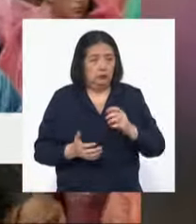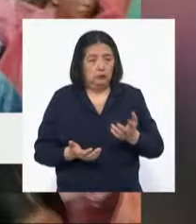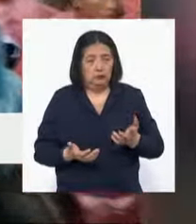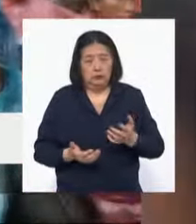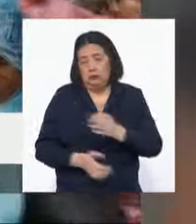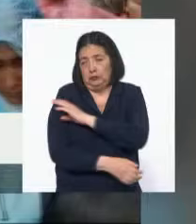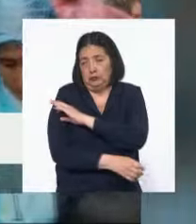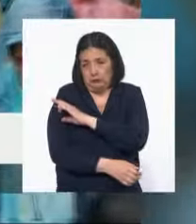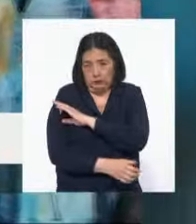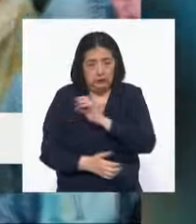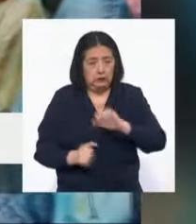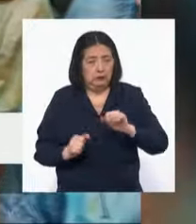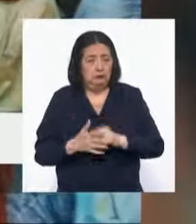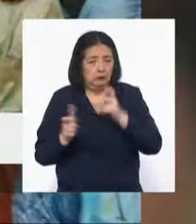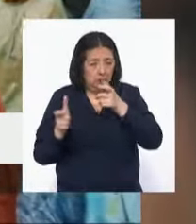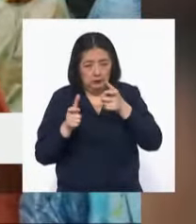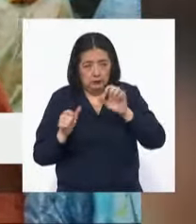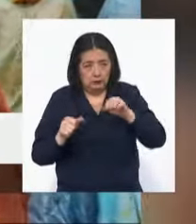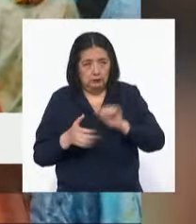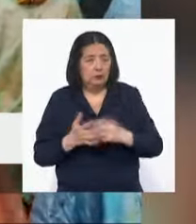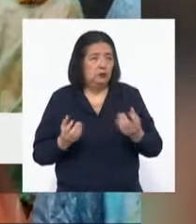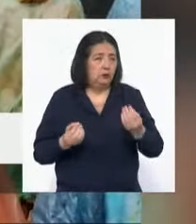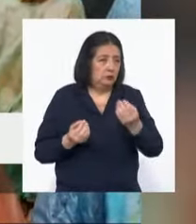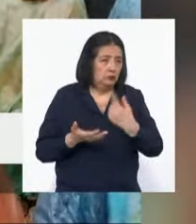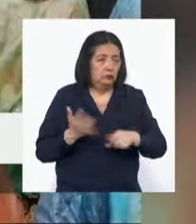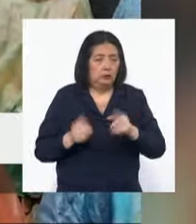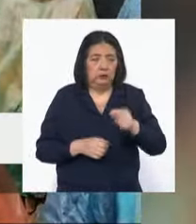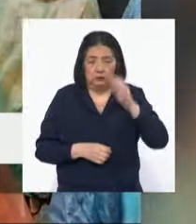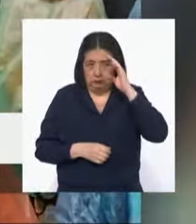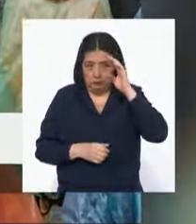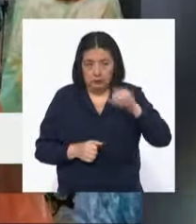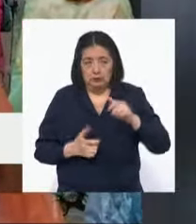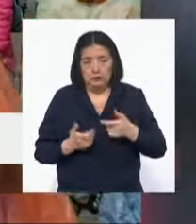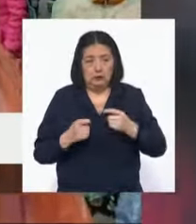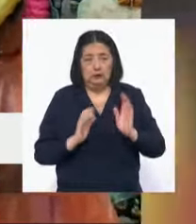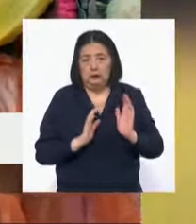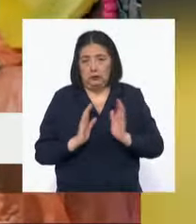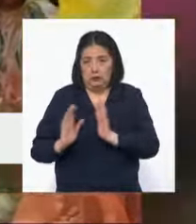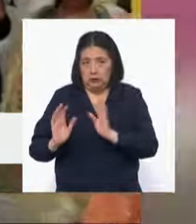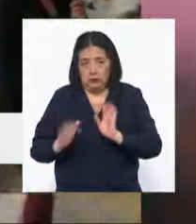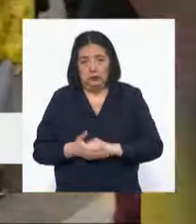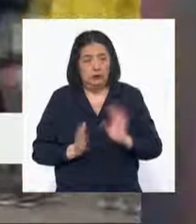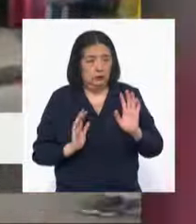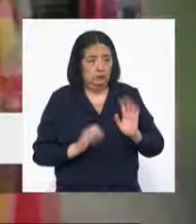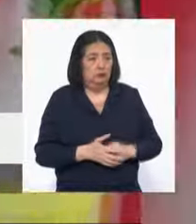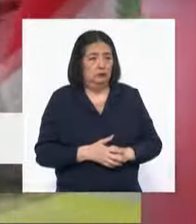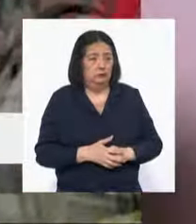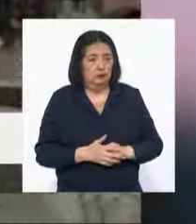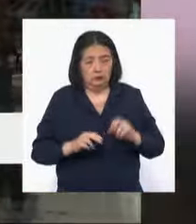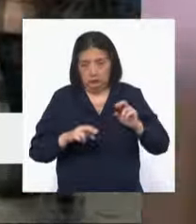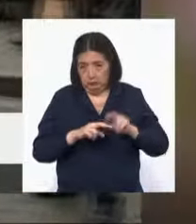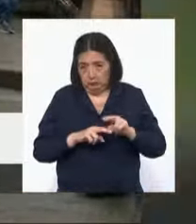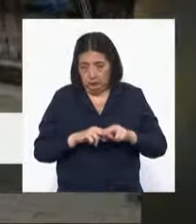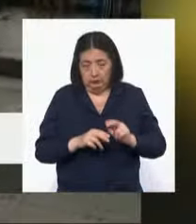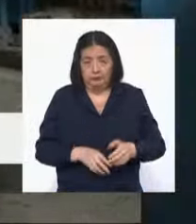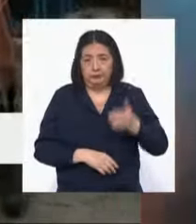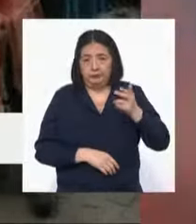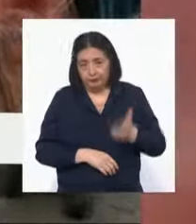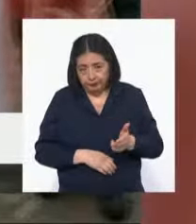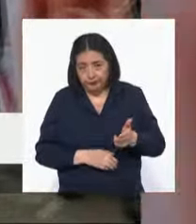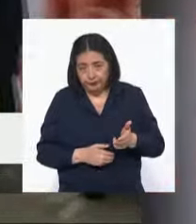el Ministerio Público justamente para fiscalizar cómo está el tema allí, y la policía está tratando de poner orden. A medida de que los trenes están parados